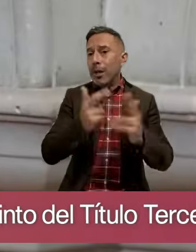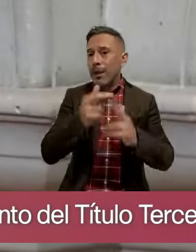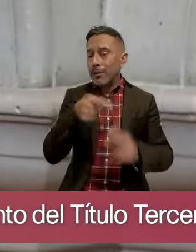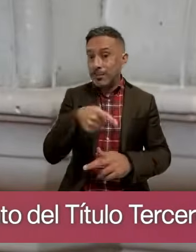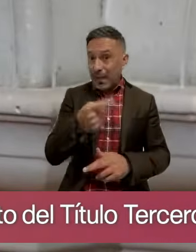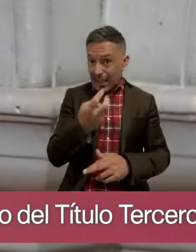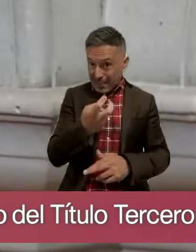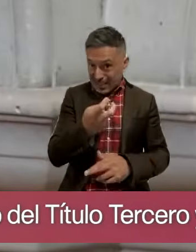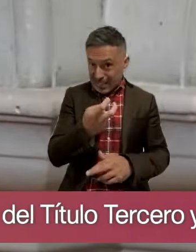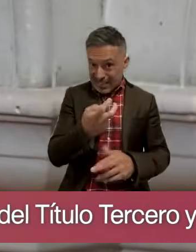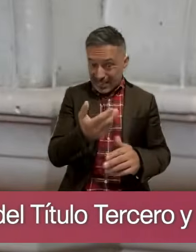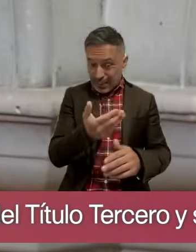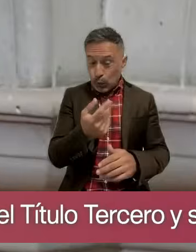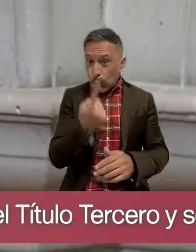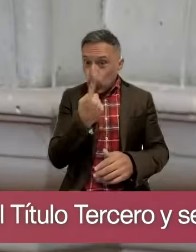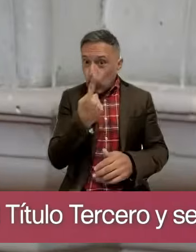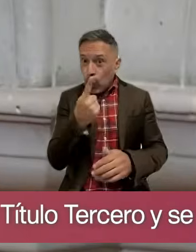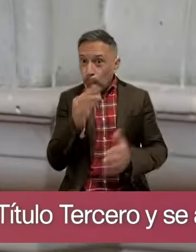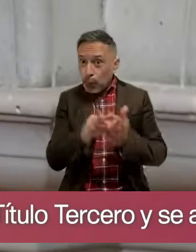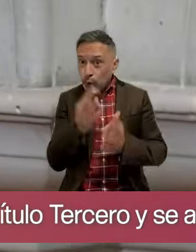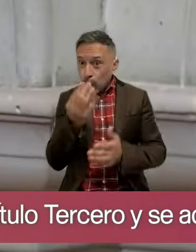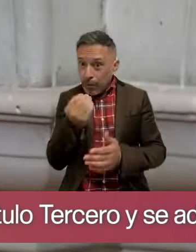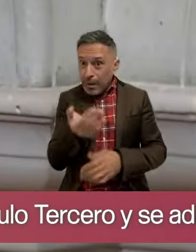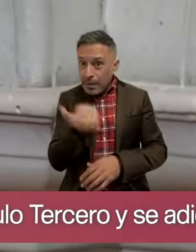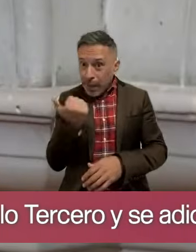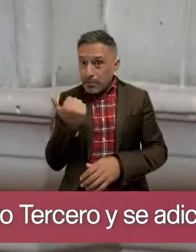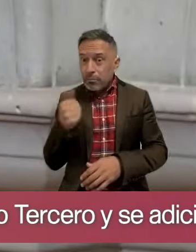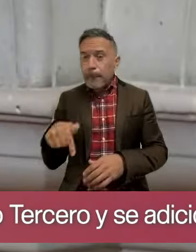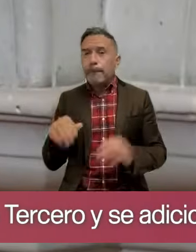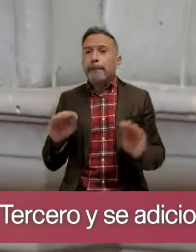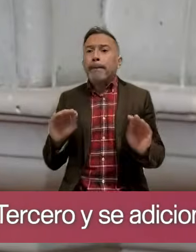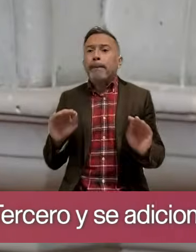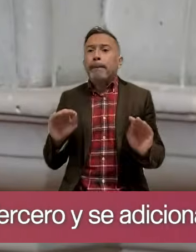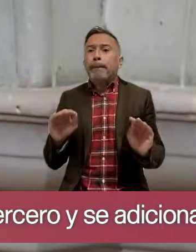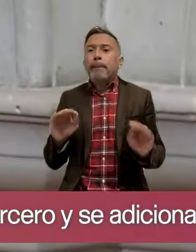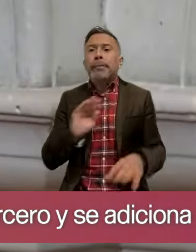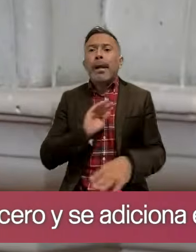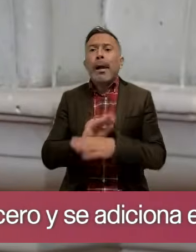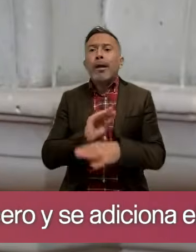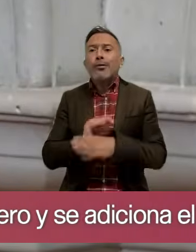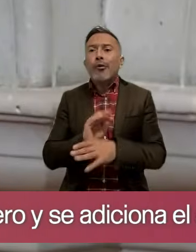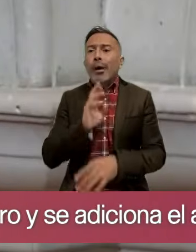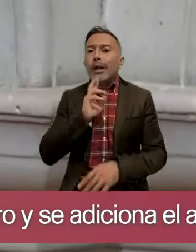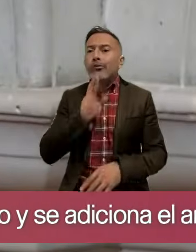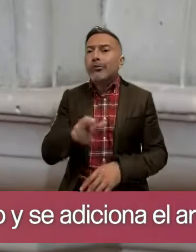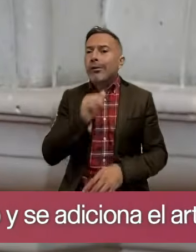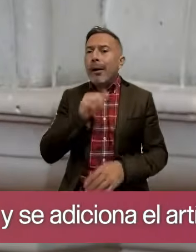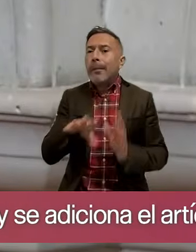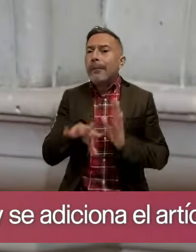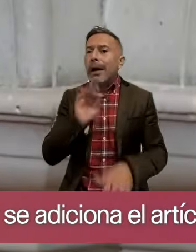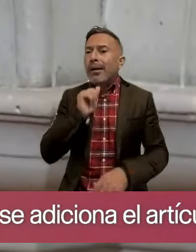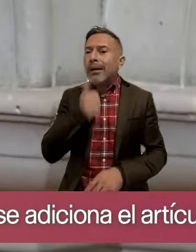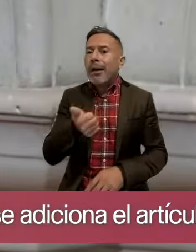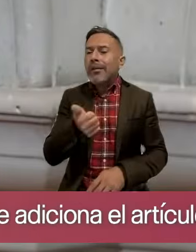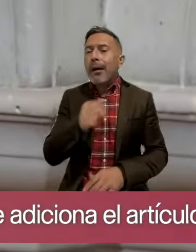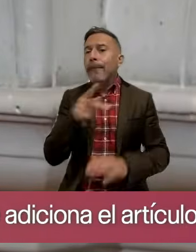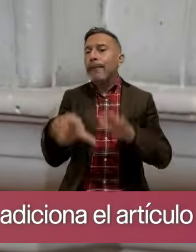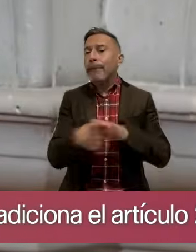delitos, 1.9 millones se encuentran sin resultados o en trámite, lo que nos deja solo